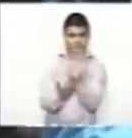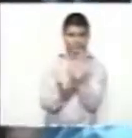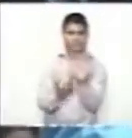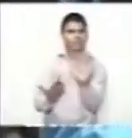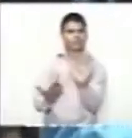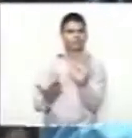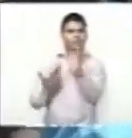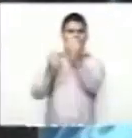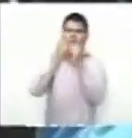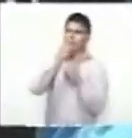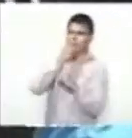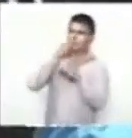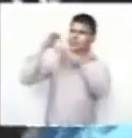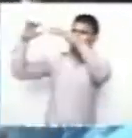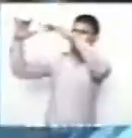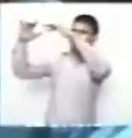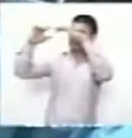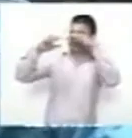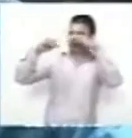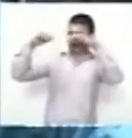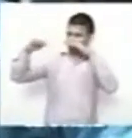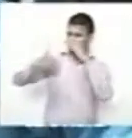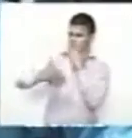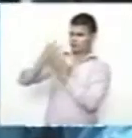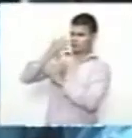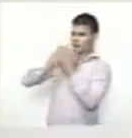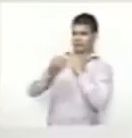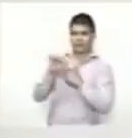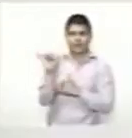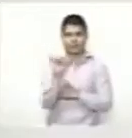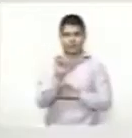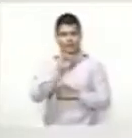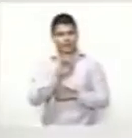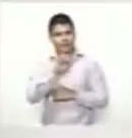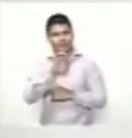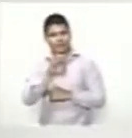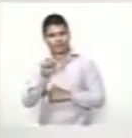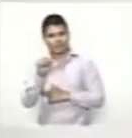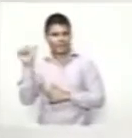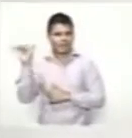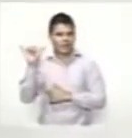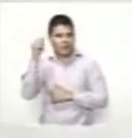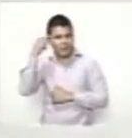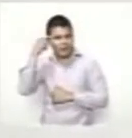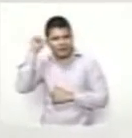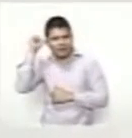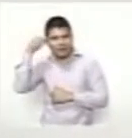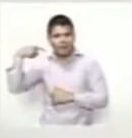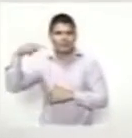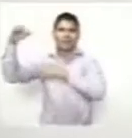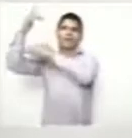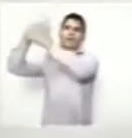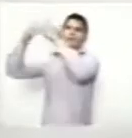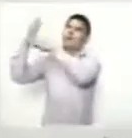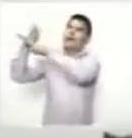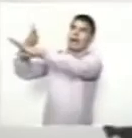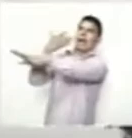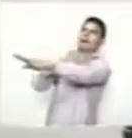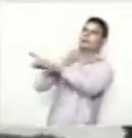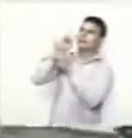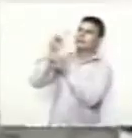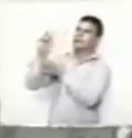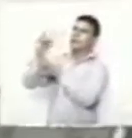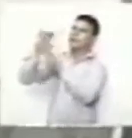aire en Colombia, así como lo hace el IDEAM con el sistema de predicción climática. Nosotros establecemos